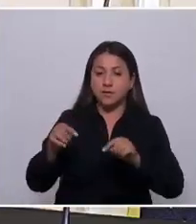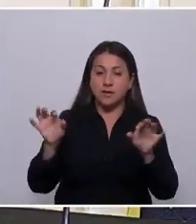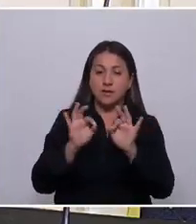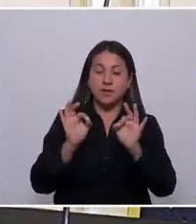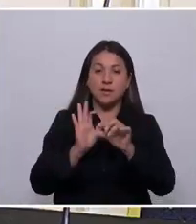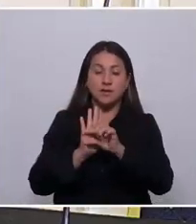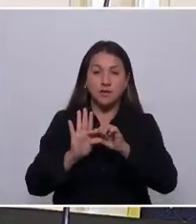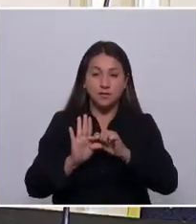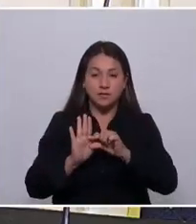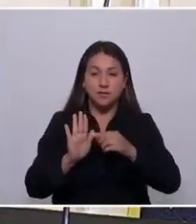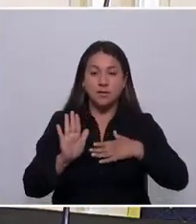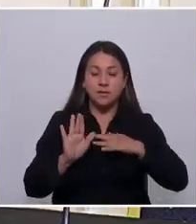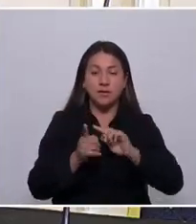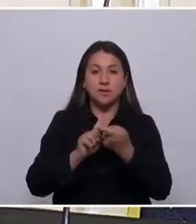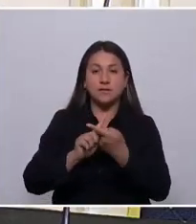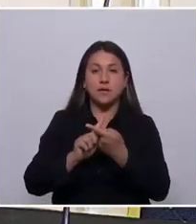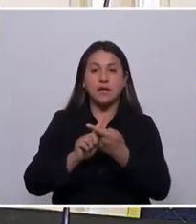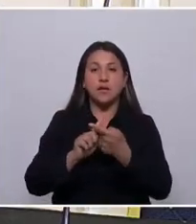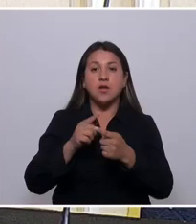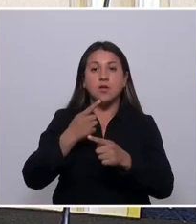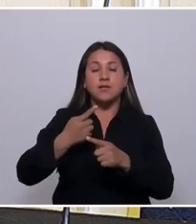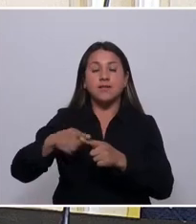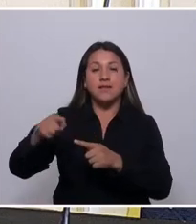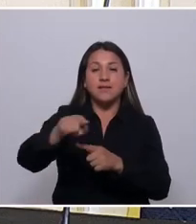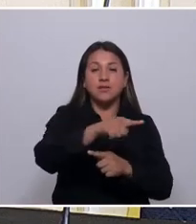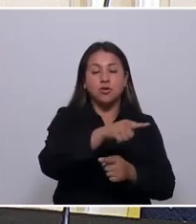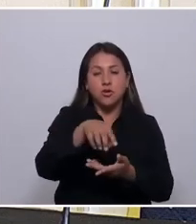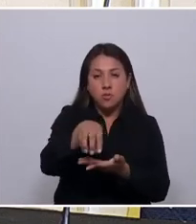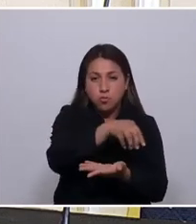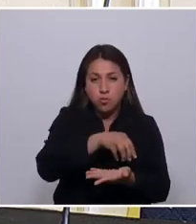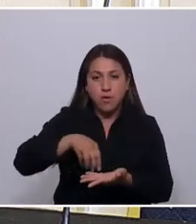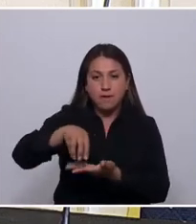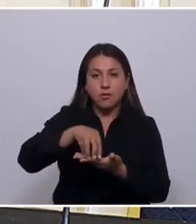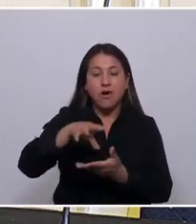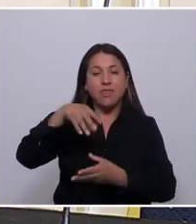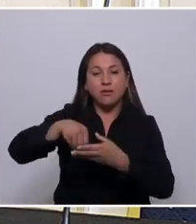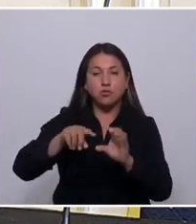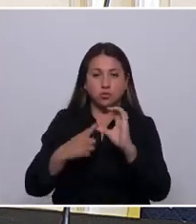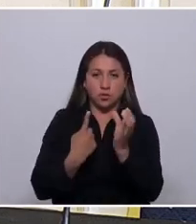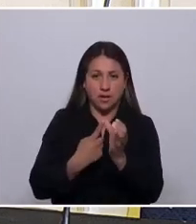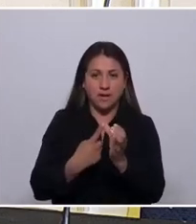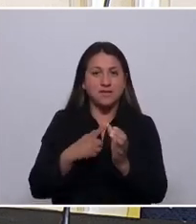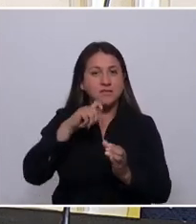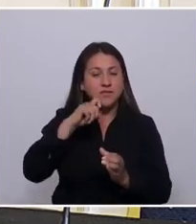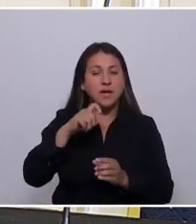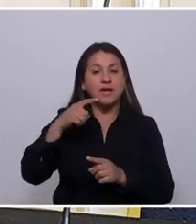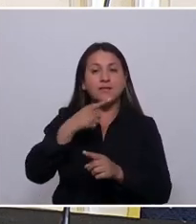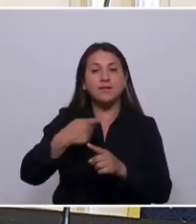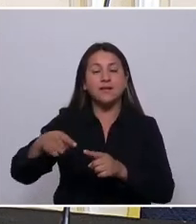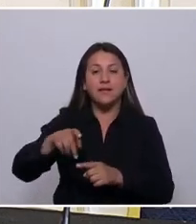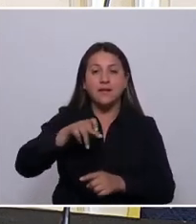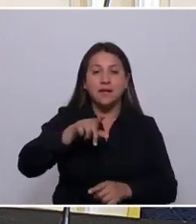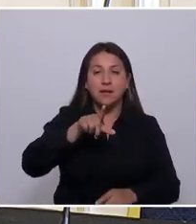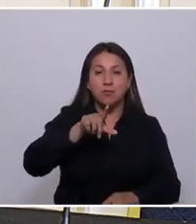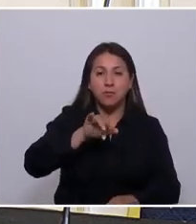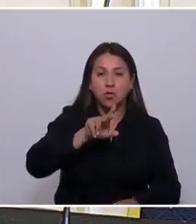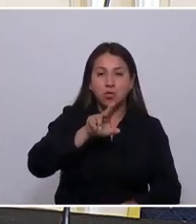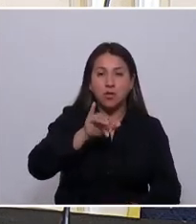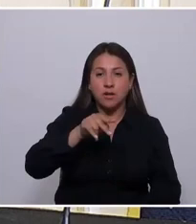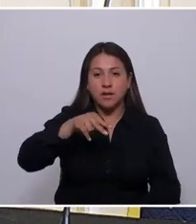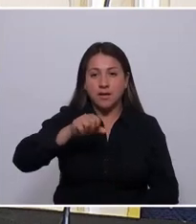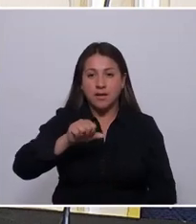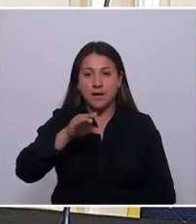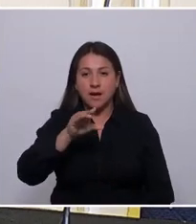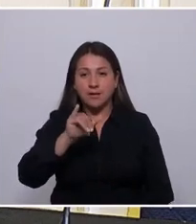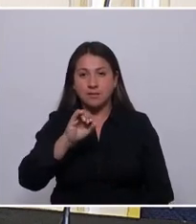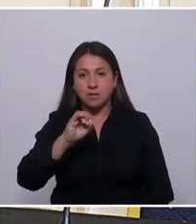busca cambiar el concepto de plurinacionalidad por interculturalidad, en el entendido de que la plurinacionalidad es un tema de fondo que tiene que